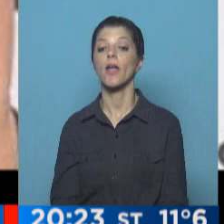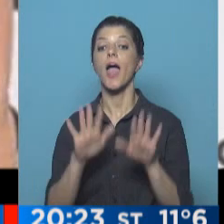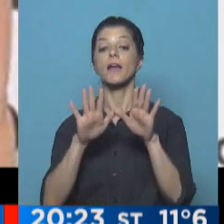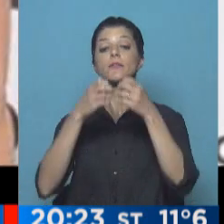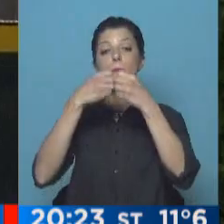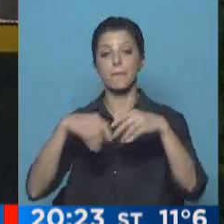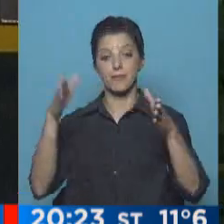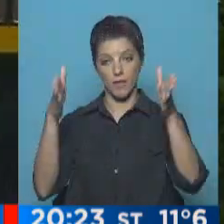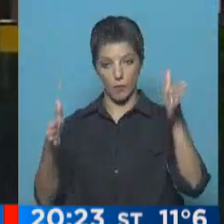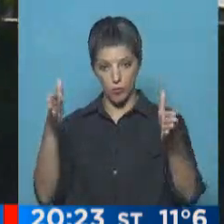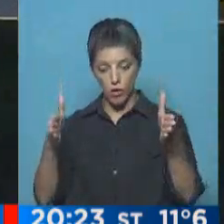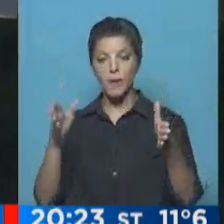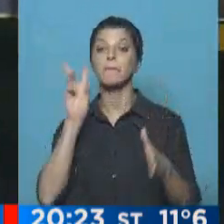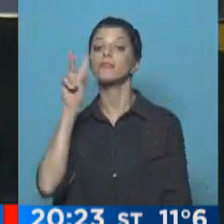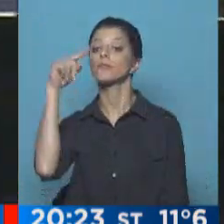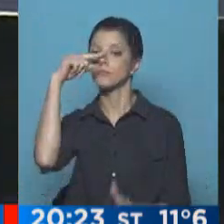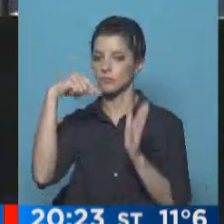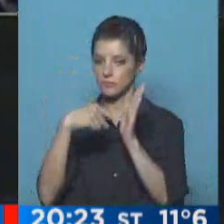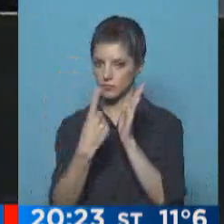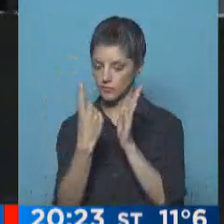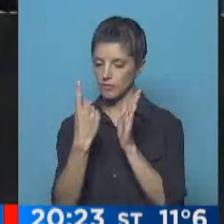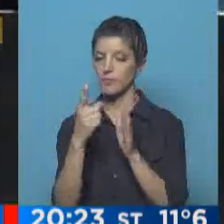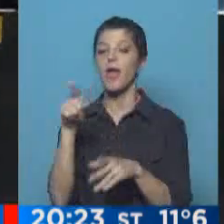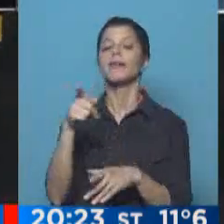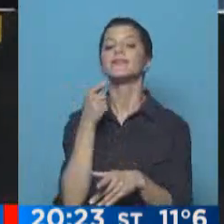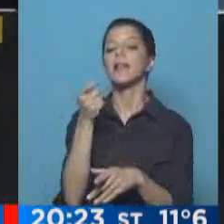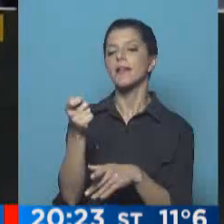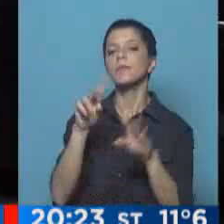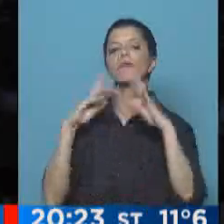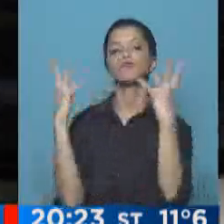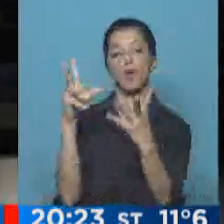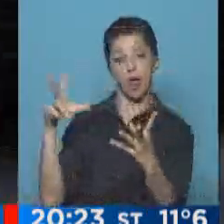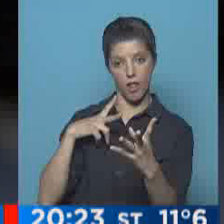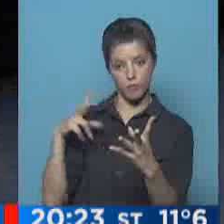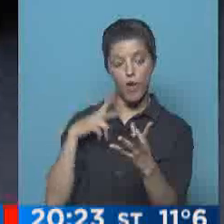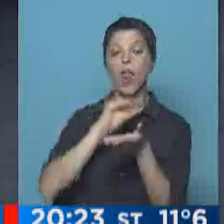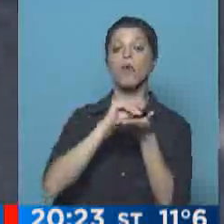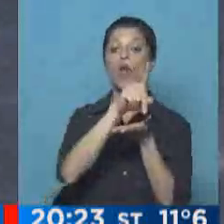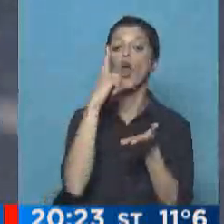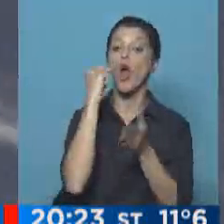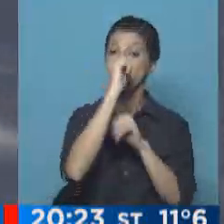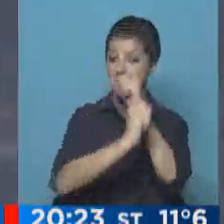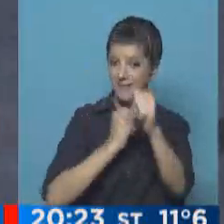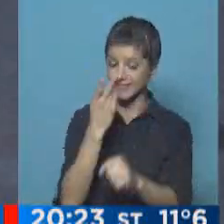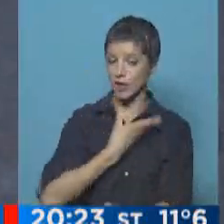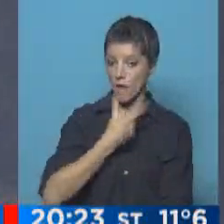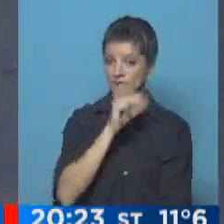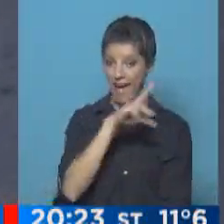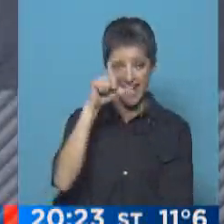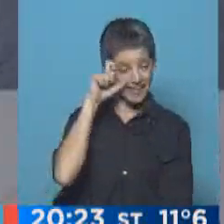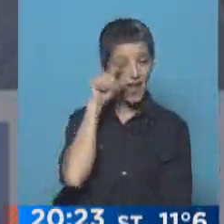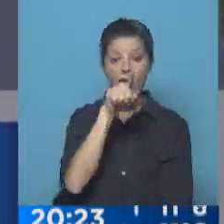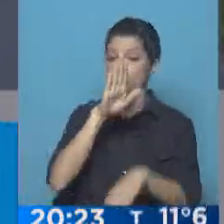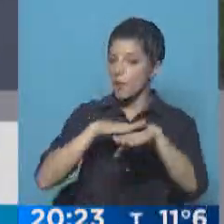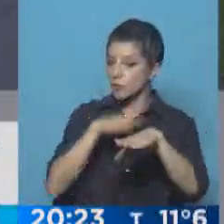comenzamos este nuevo bloque de Visión 7 Central, Crimen del Country. El abogado defensor del empresario Fernando Farré, acusado de